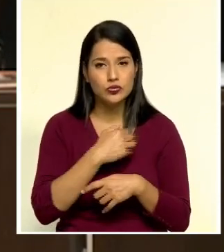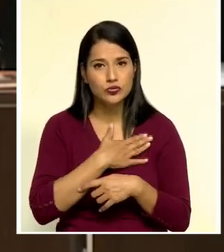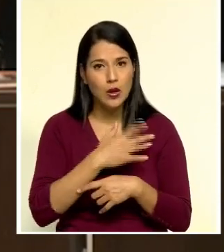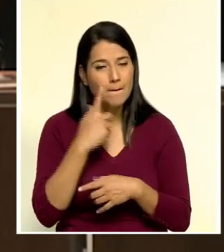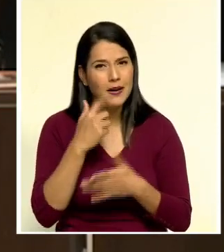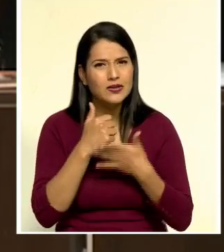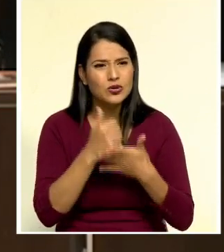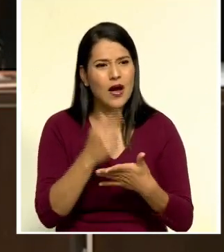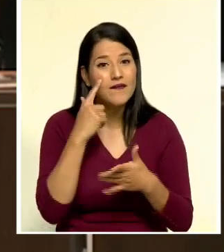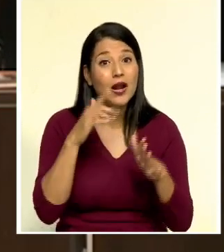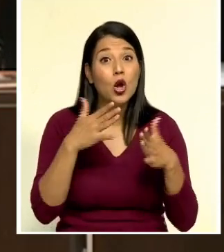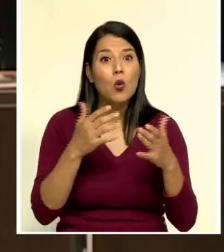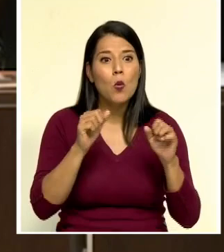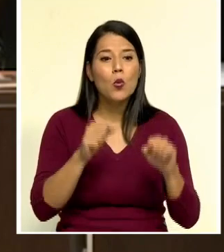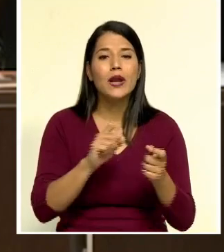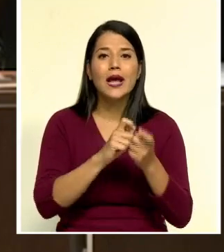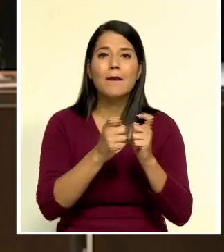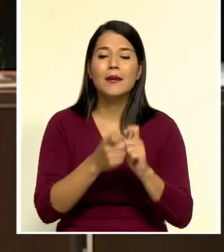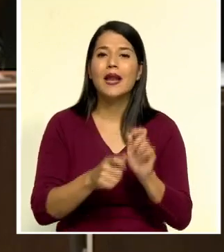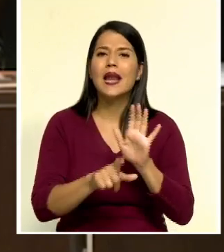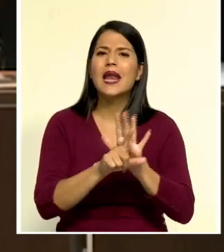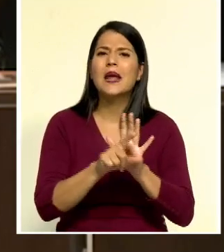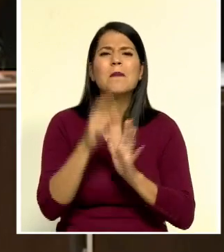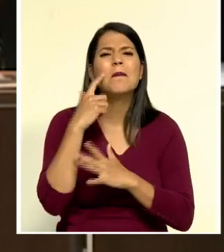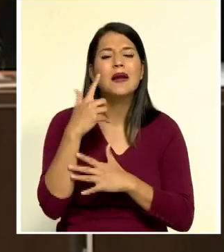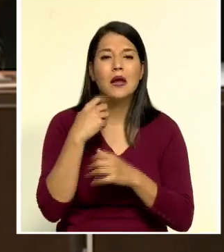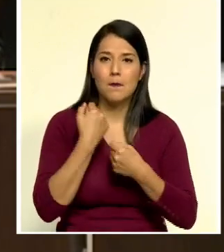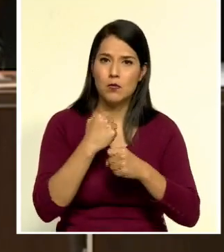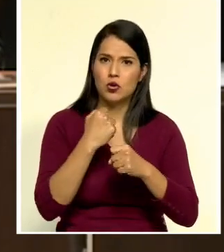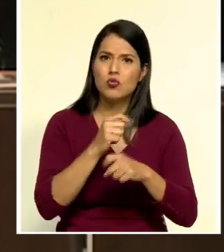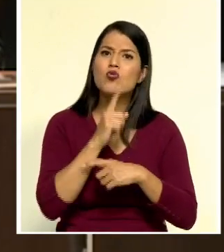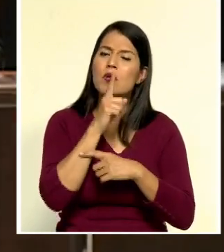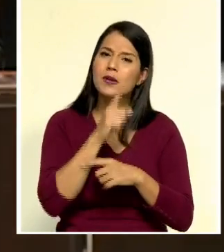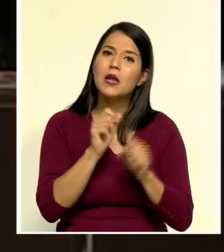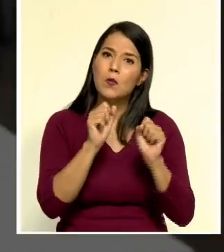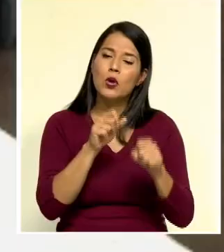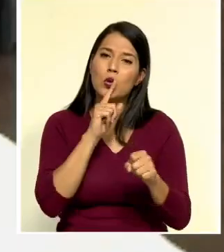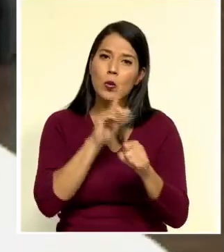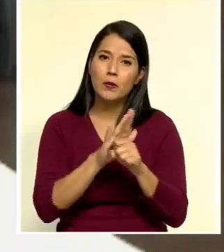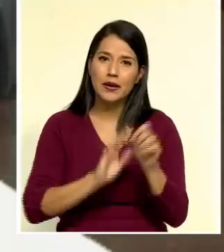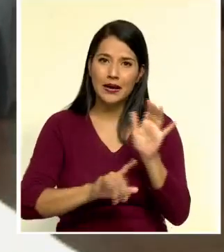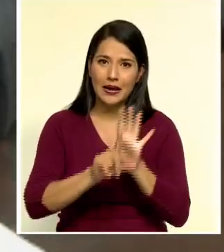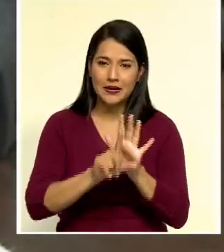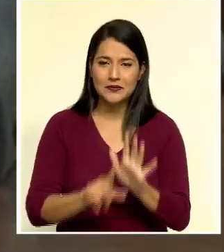para ver cómo podemos cambiar esa normativa para que las municipalidades realmente puedan cumplir la ley.